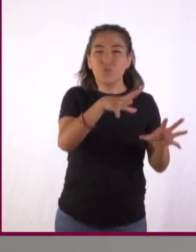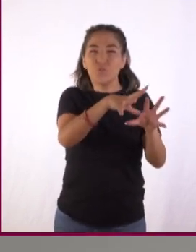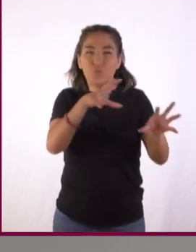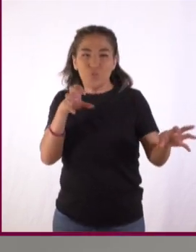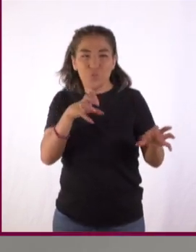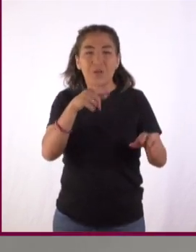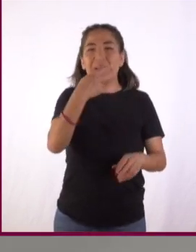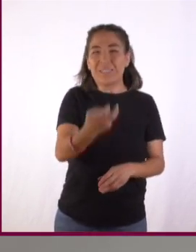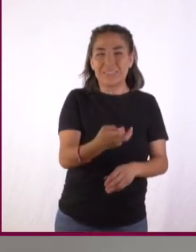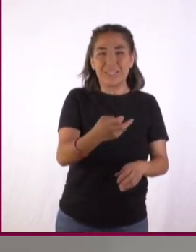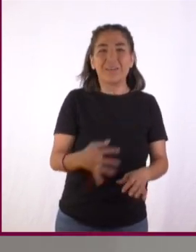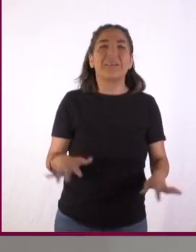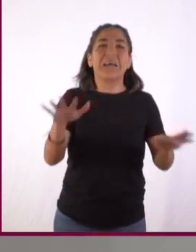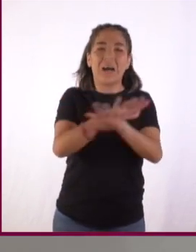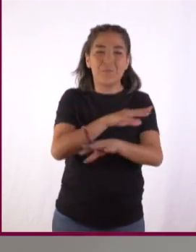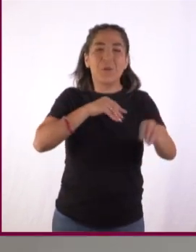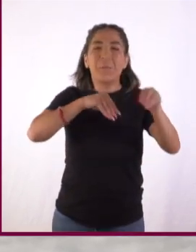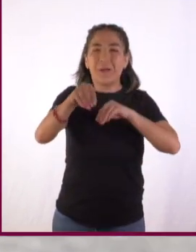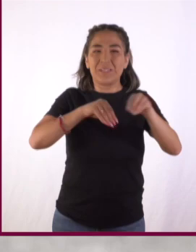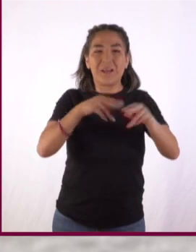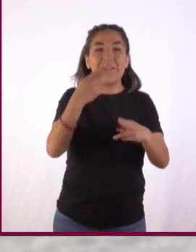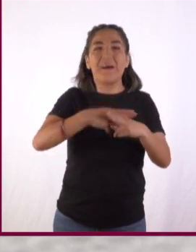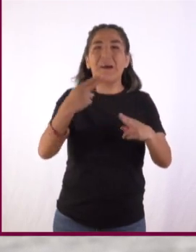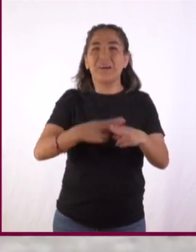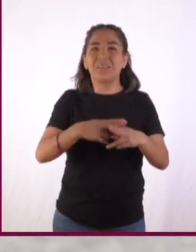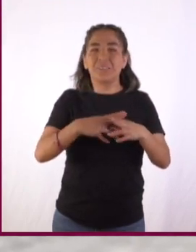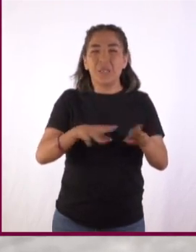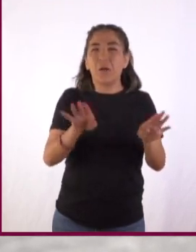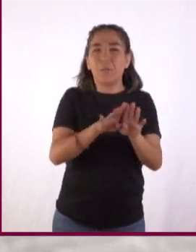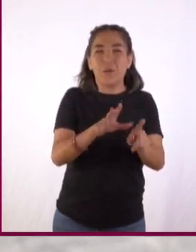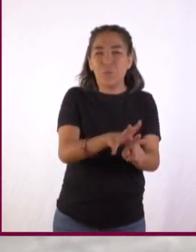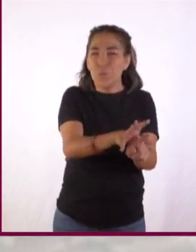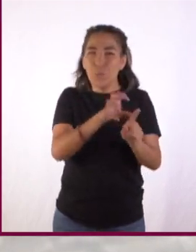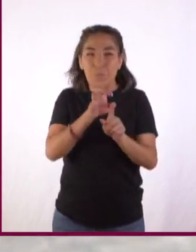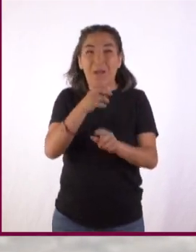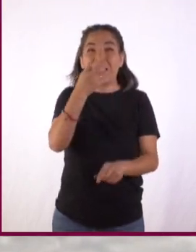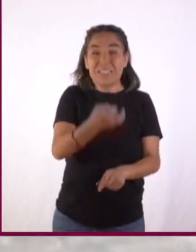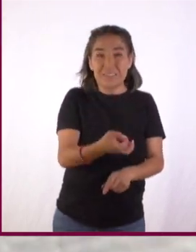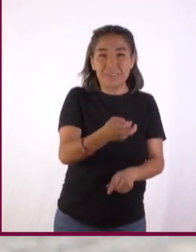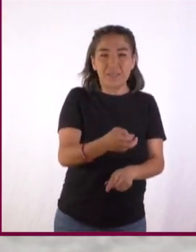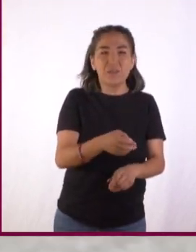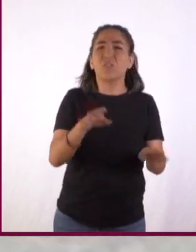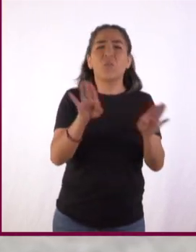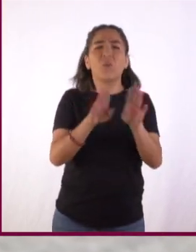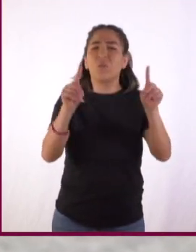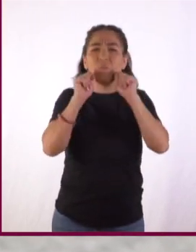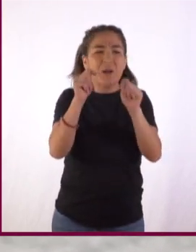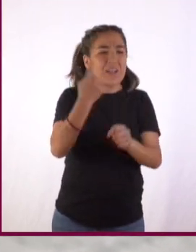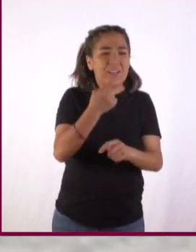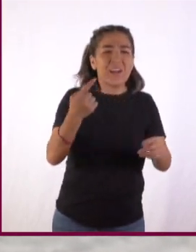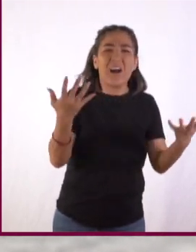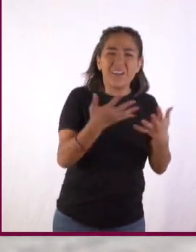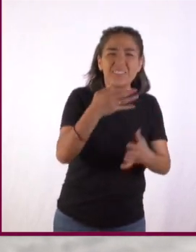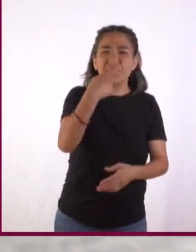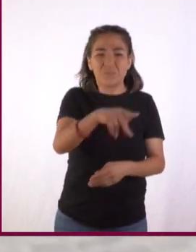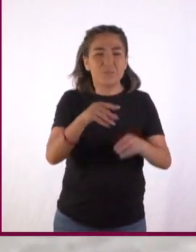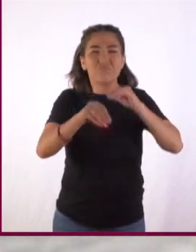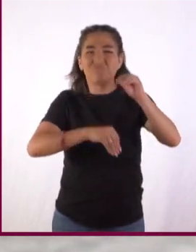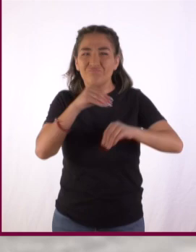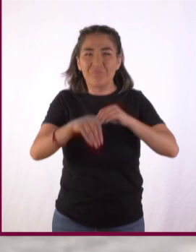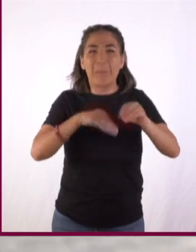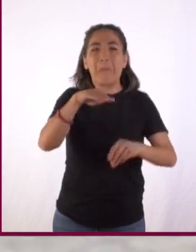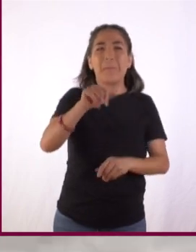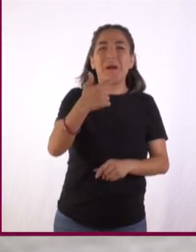campo magnético, lo que magnetizó al material hasta saturarlo. Pero desde allí, sin importar lo que hagamos con